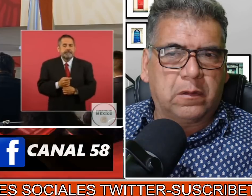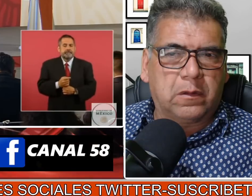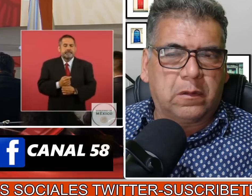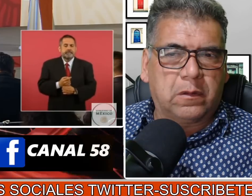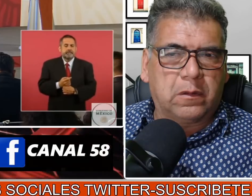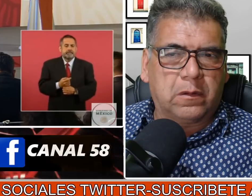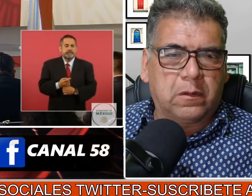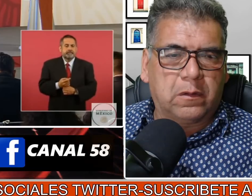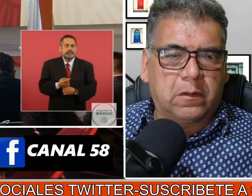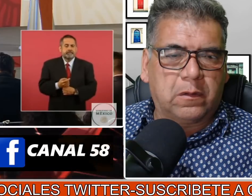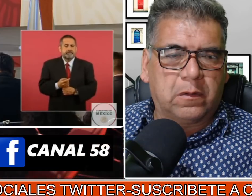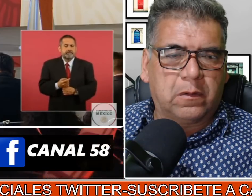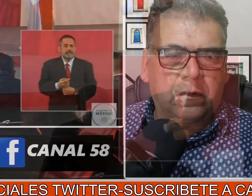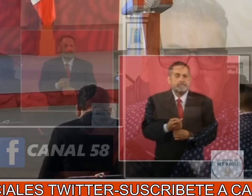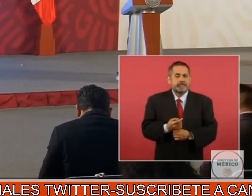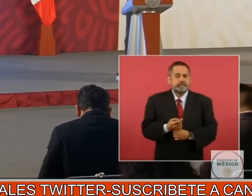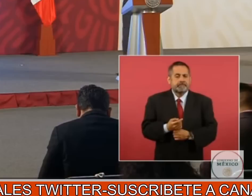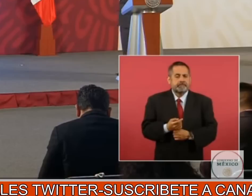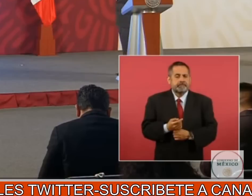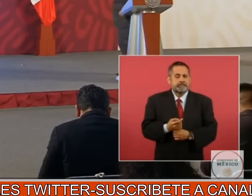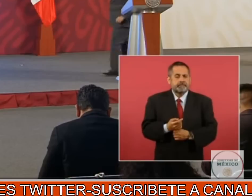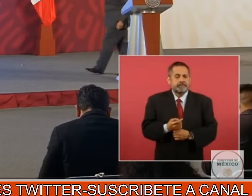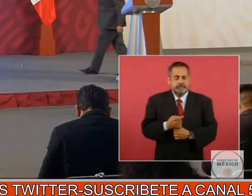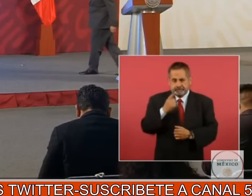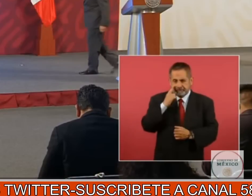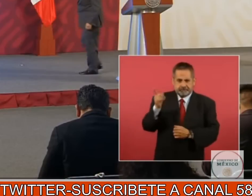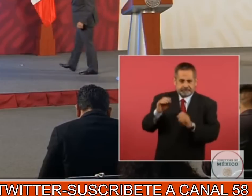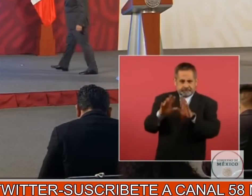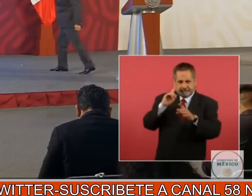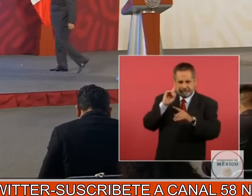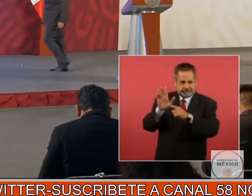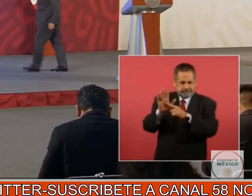Yo pedí la desde el 2000 para acá. Sí, pero aquí está.